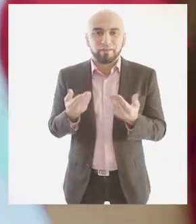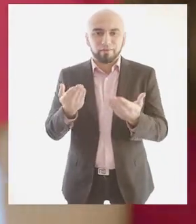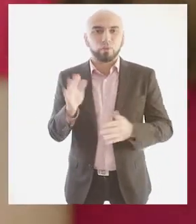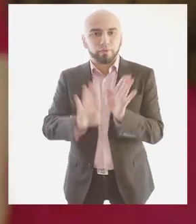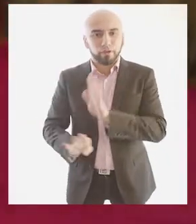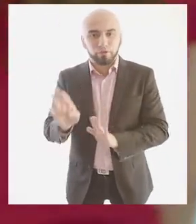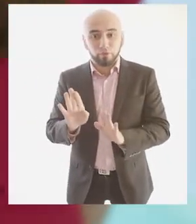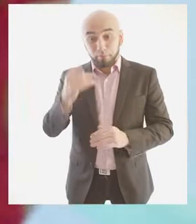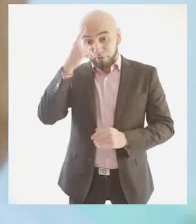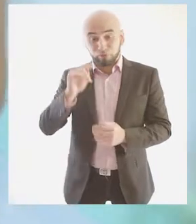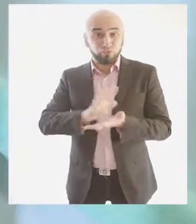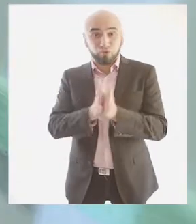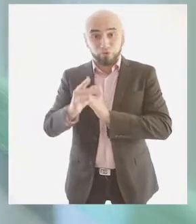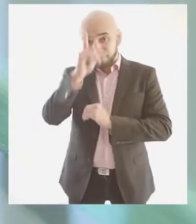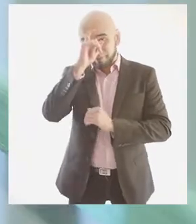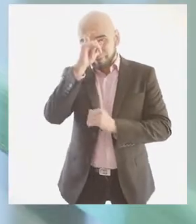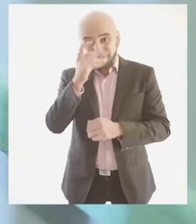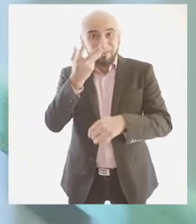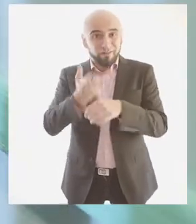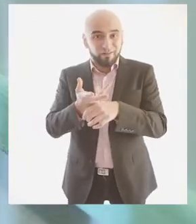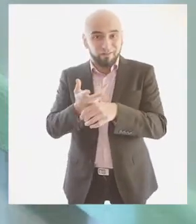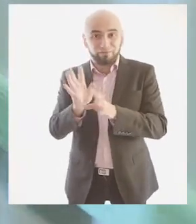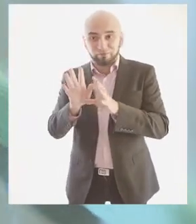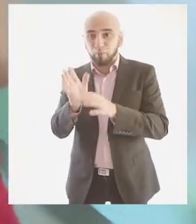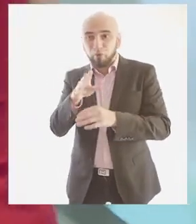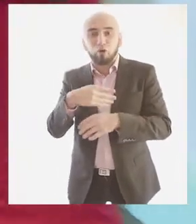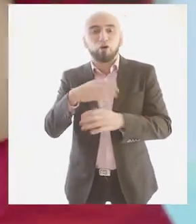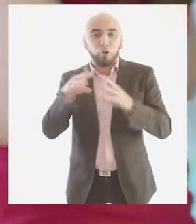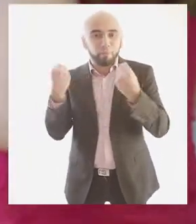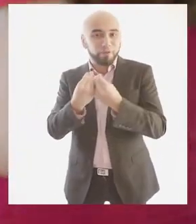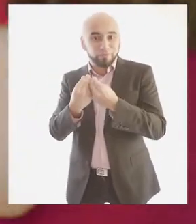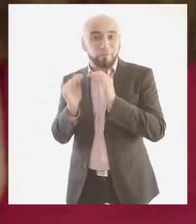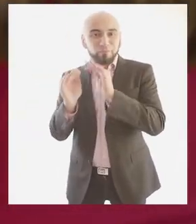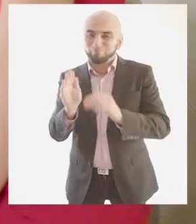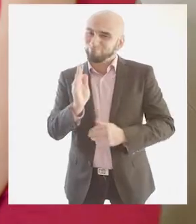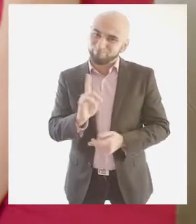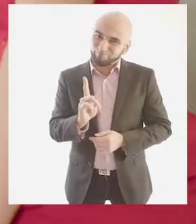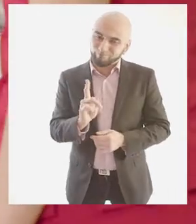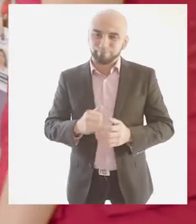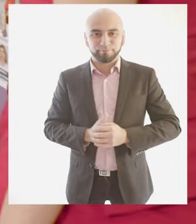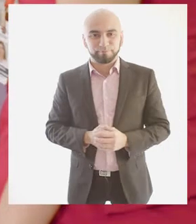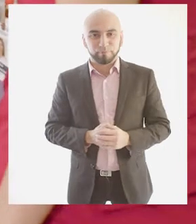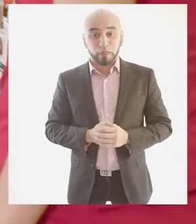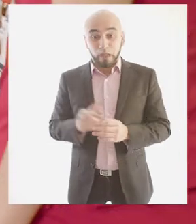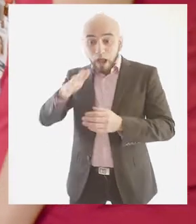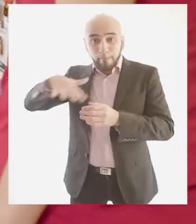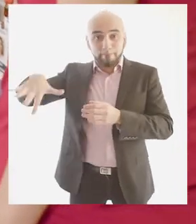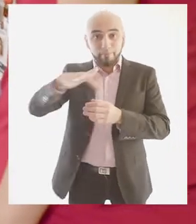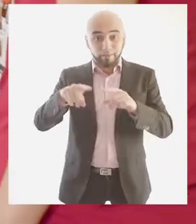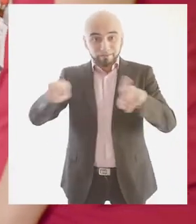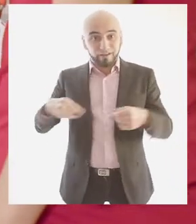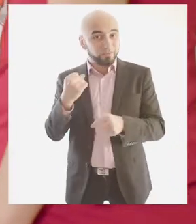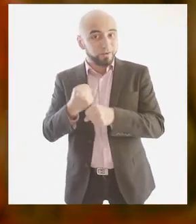que aún no todas las maternidades de la red de salud cuentan con salas de parto integral. El ambiente de la sala donde harás